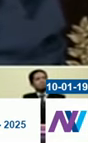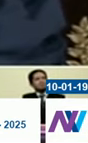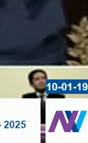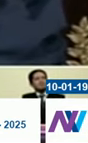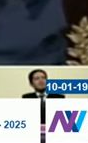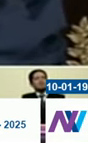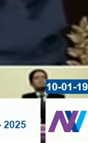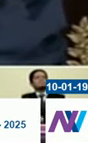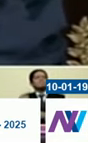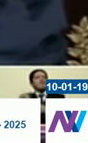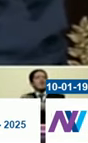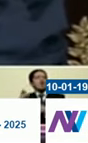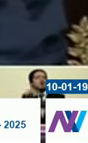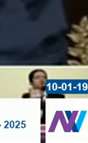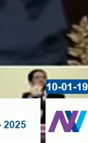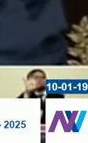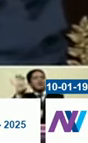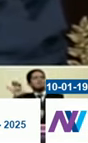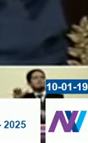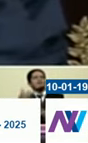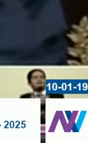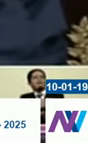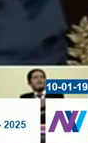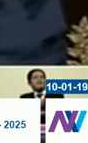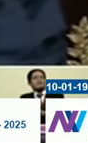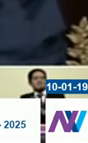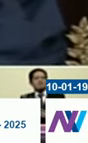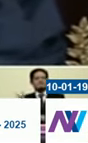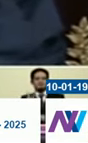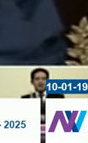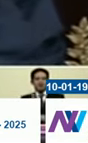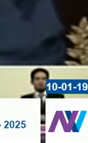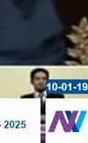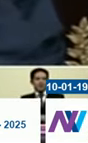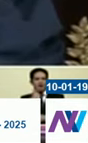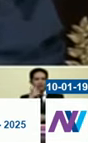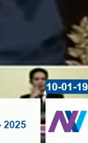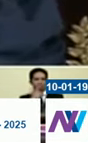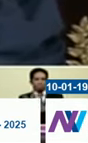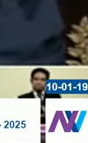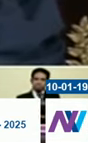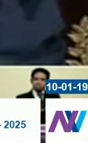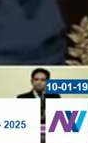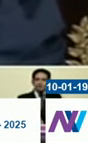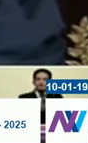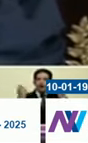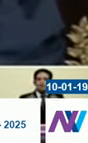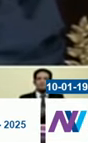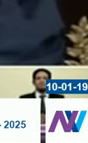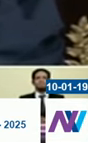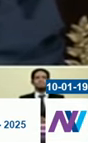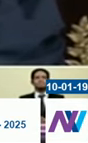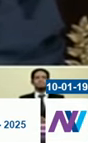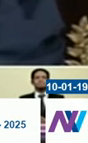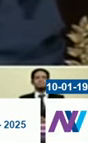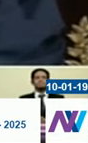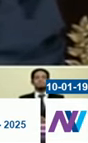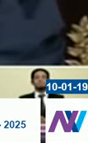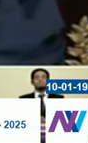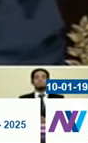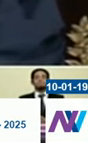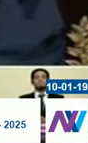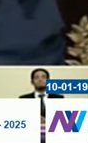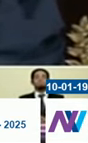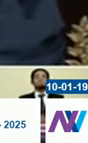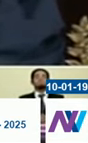aquellos quienes insistían en sumergir a nuestro país en anarquía y violencia. Es así como